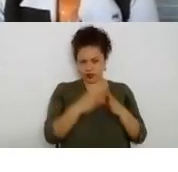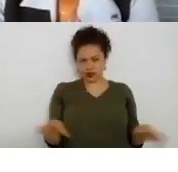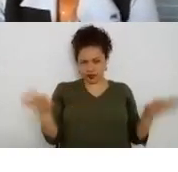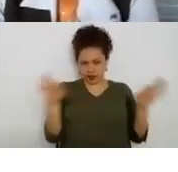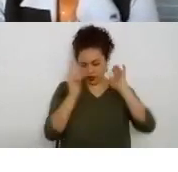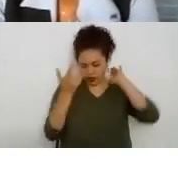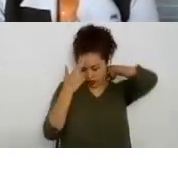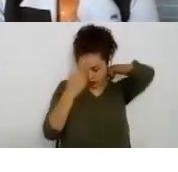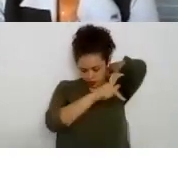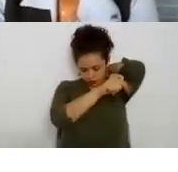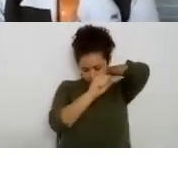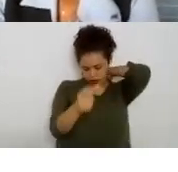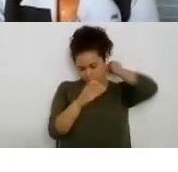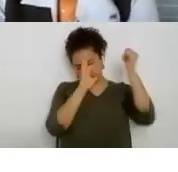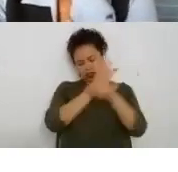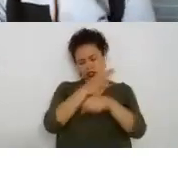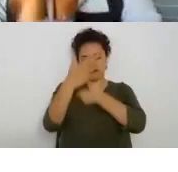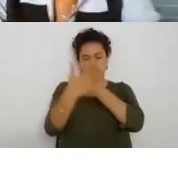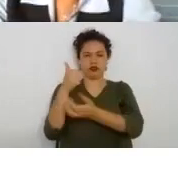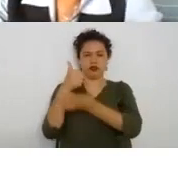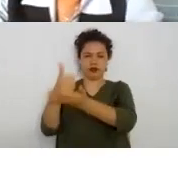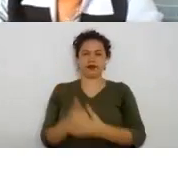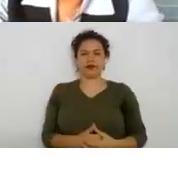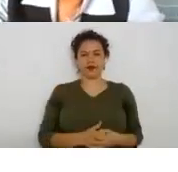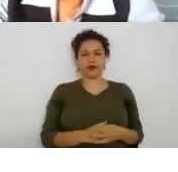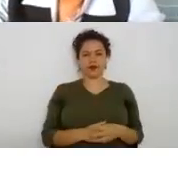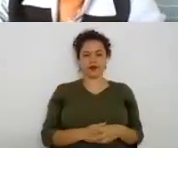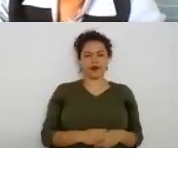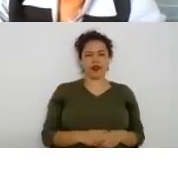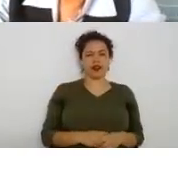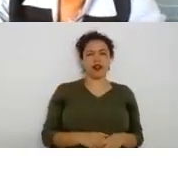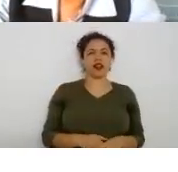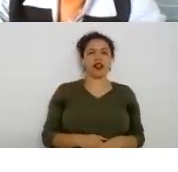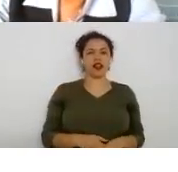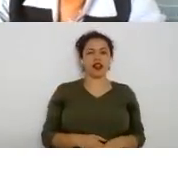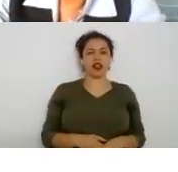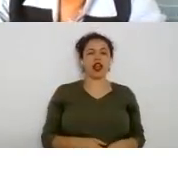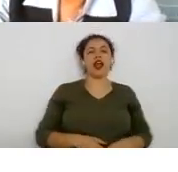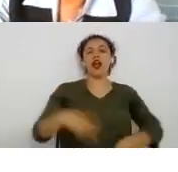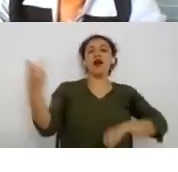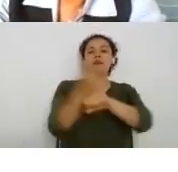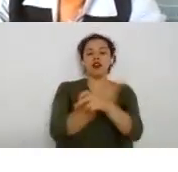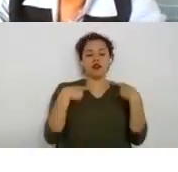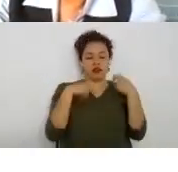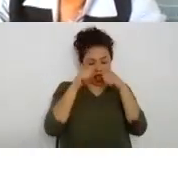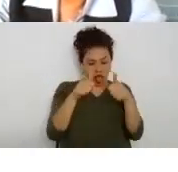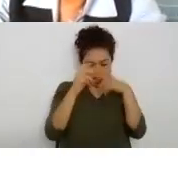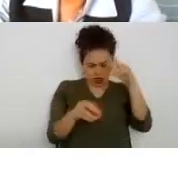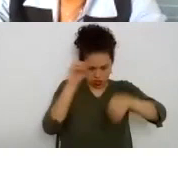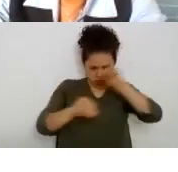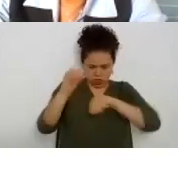protocolo PAS, proteger, avisar, socorrer. Porque ¿qué pasa si yo comienzo a atender a la víctima,